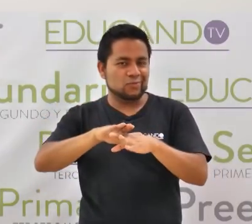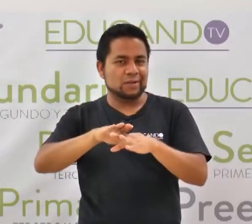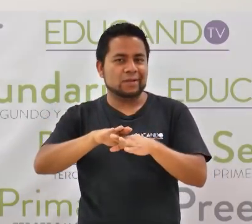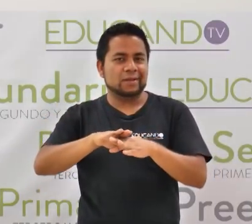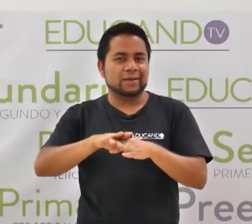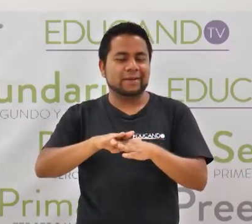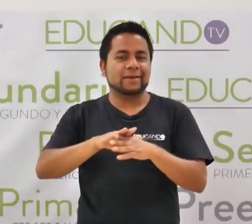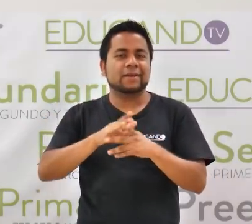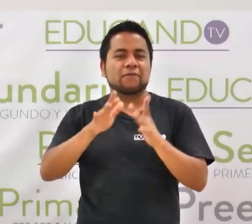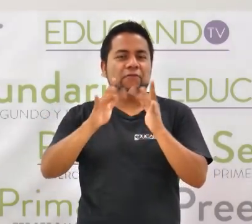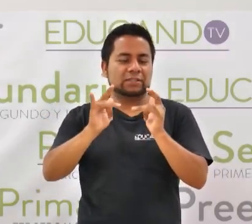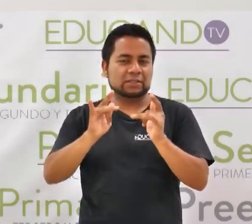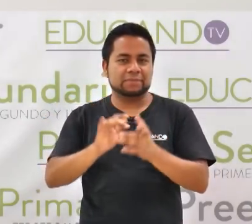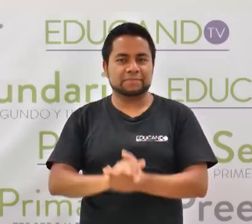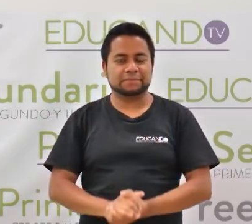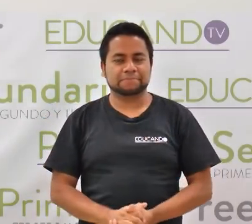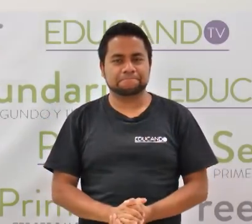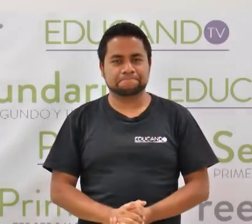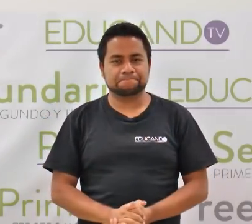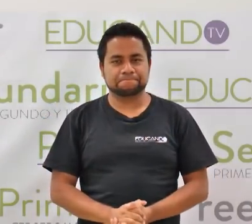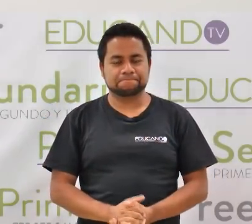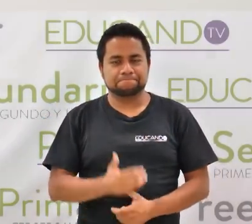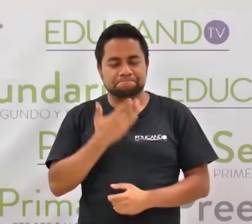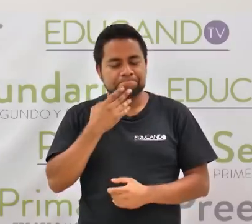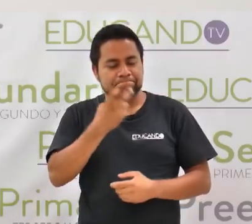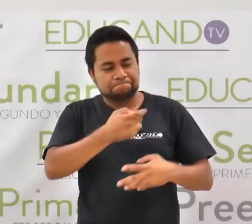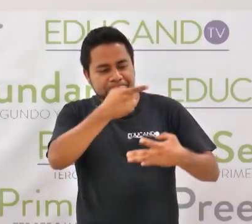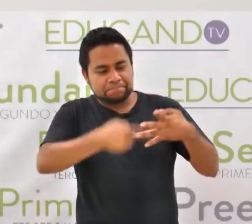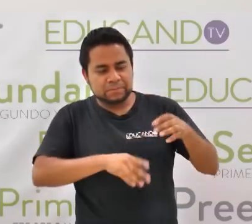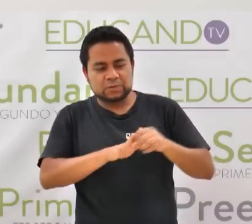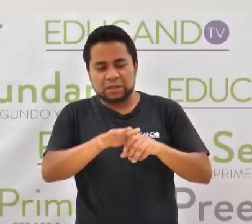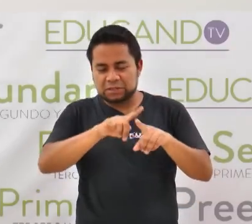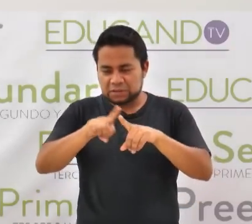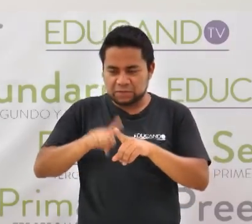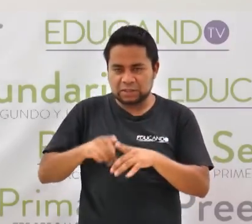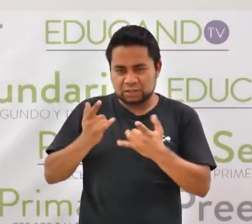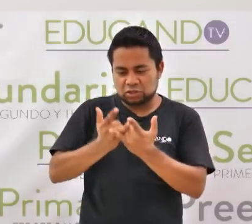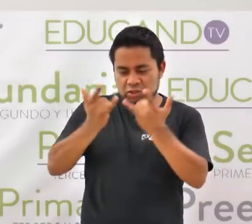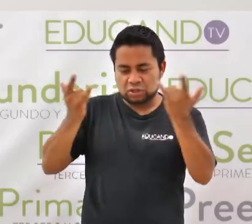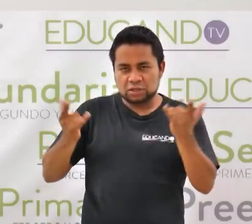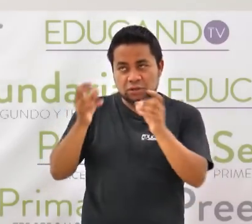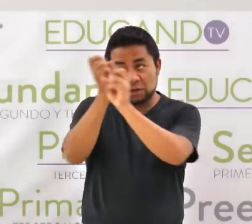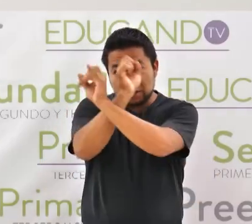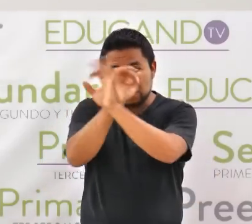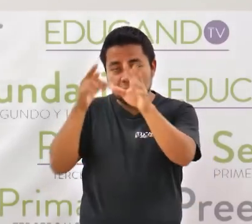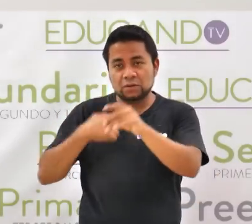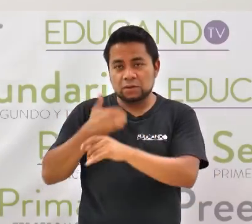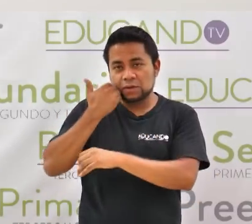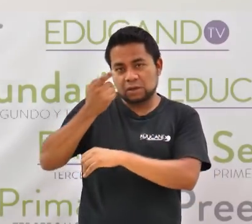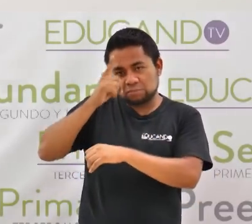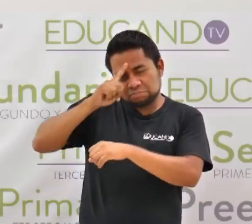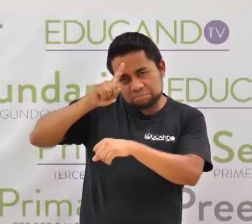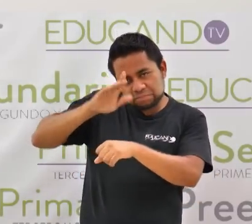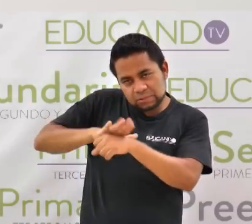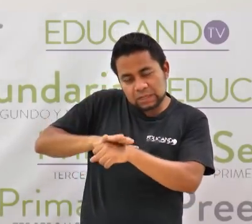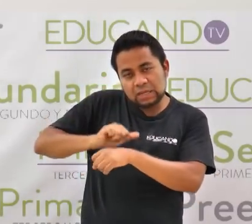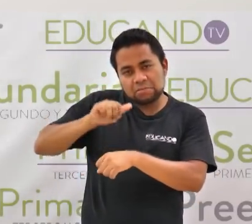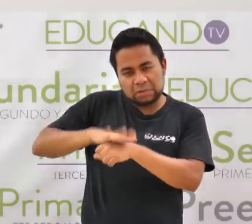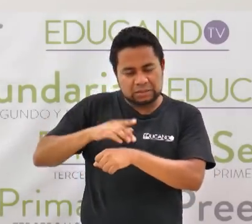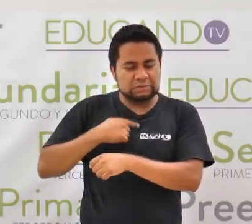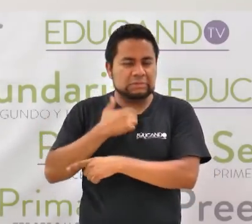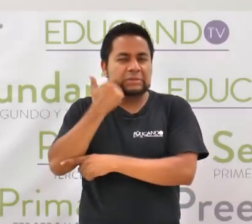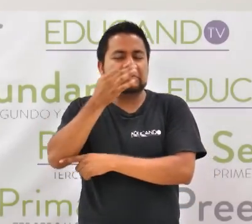cultural. Pues bien, estas son algunas de las historietas que quiero recomendar. Además, quiero